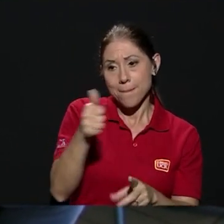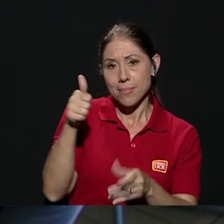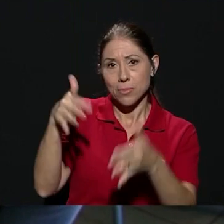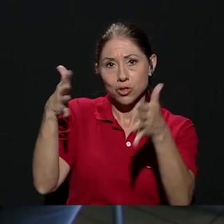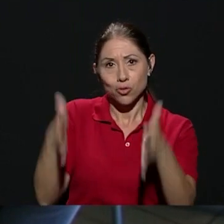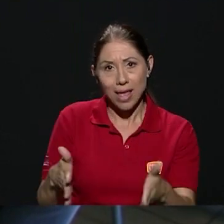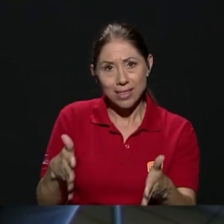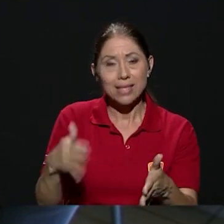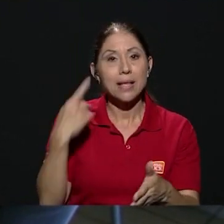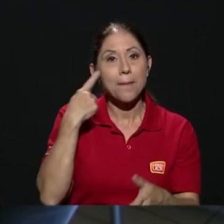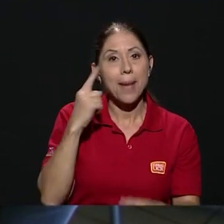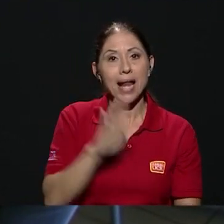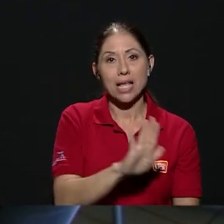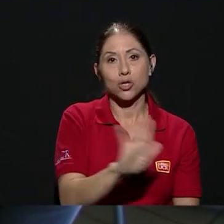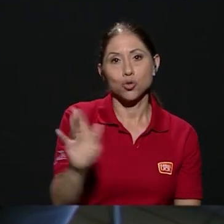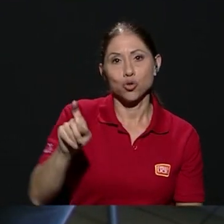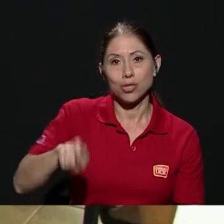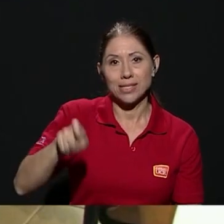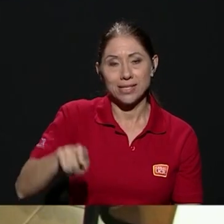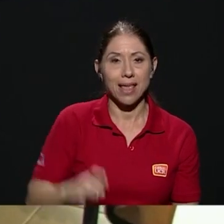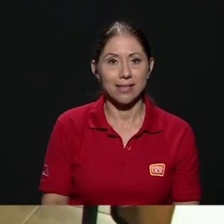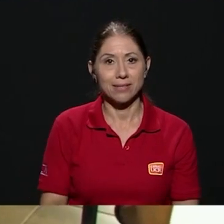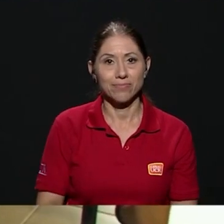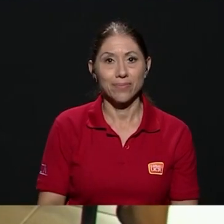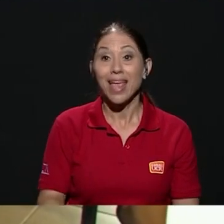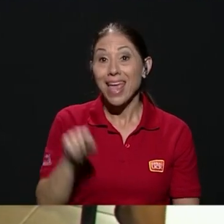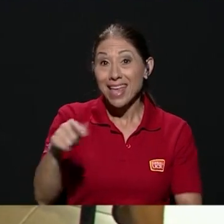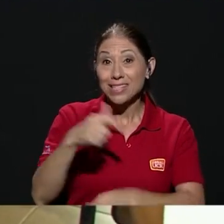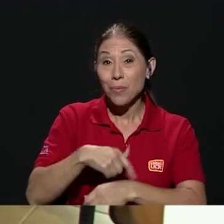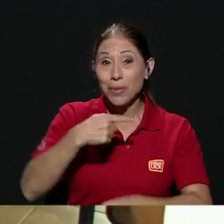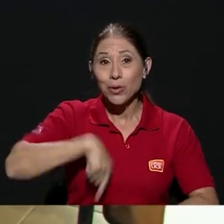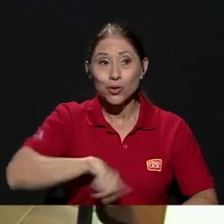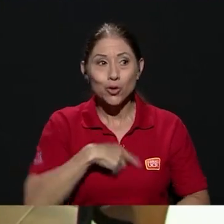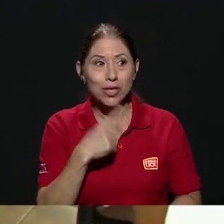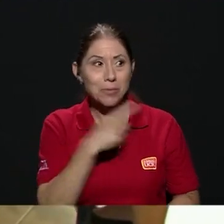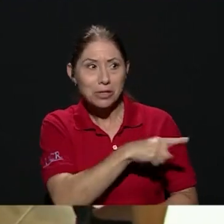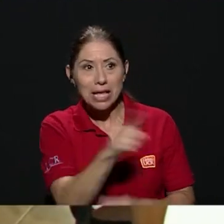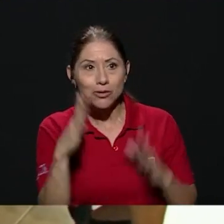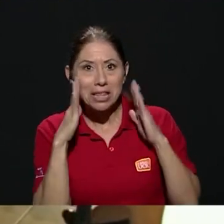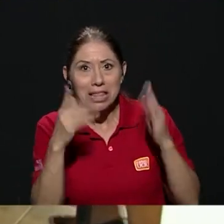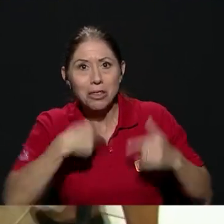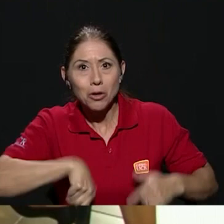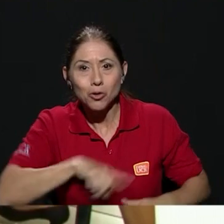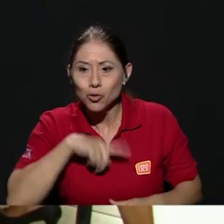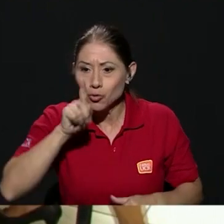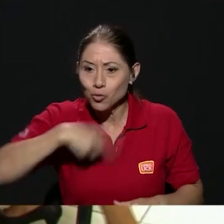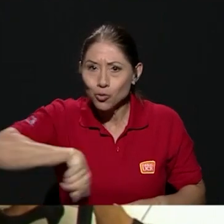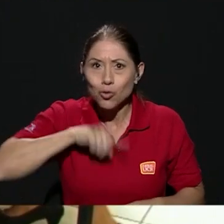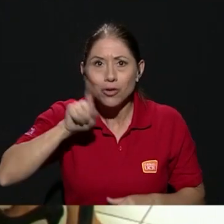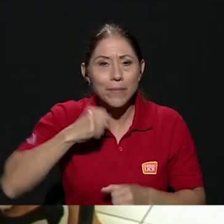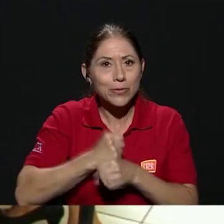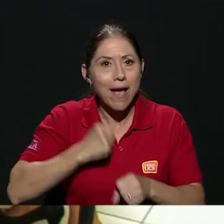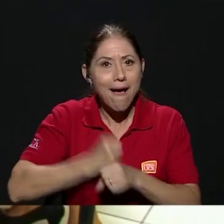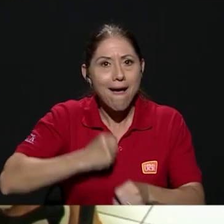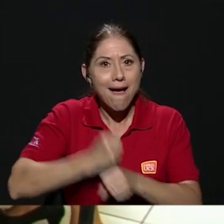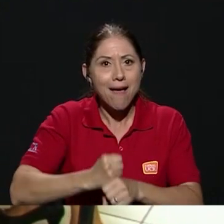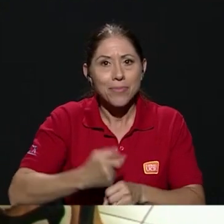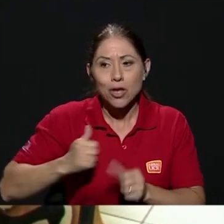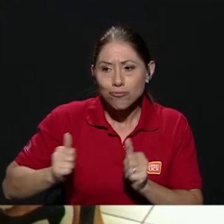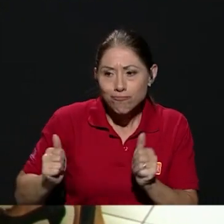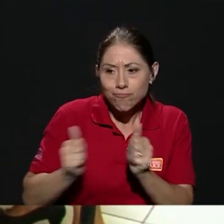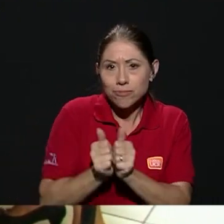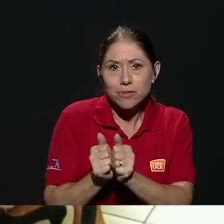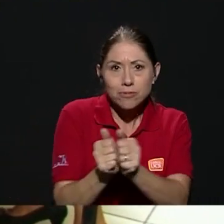de los estudiantes también. Fue el momento en que dijimos, nos están dando pelota, tenemos que hacer algo. Entonces nos unimos,